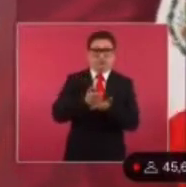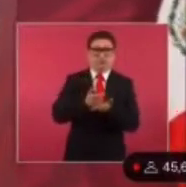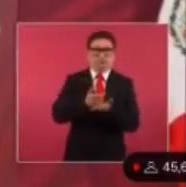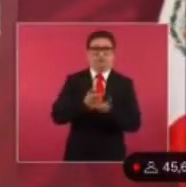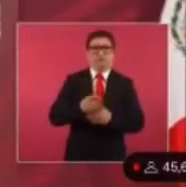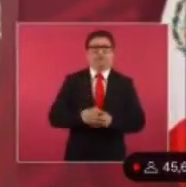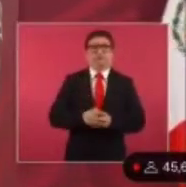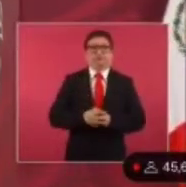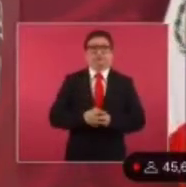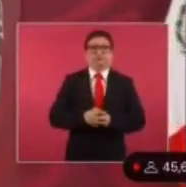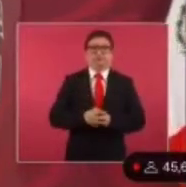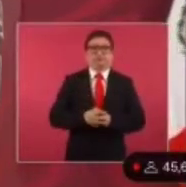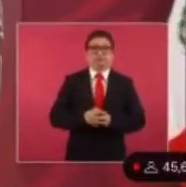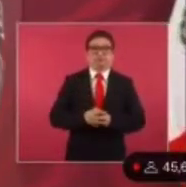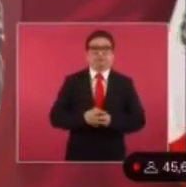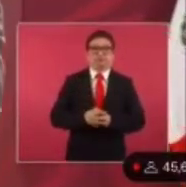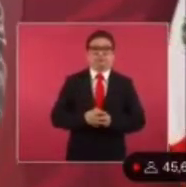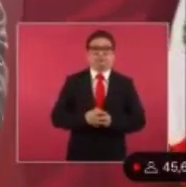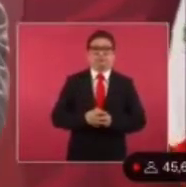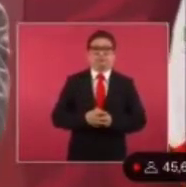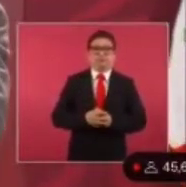un crédito